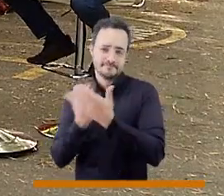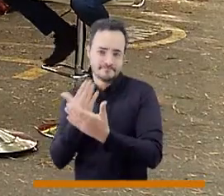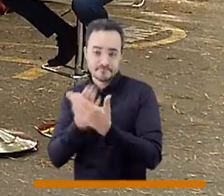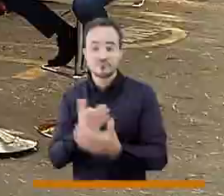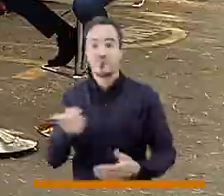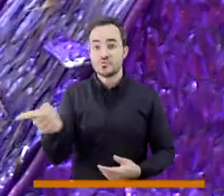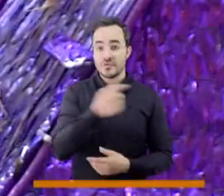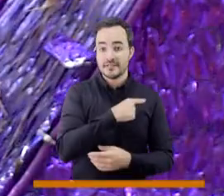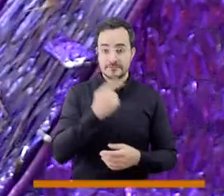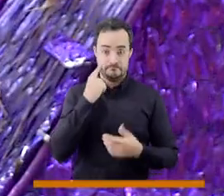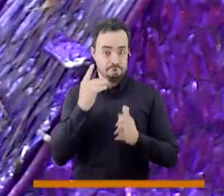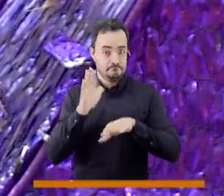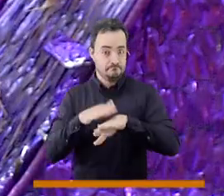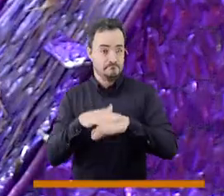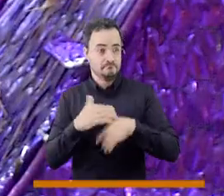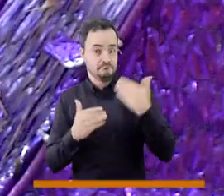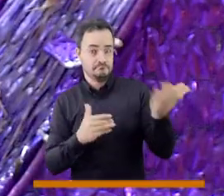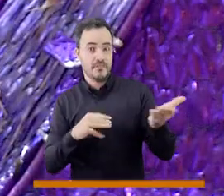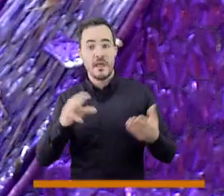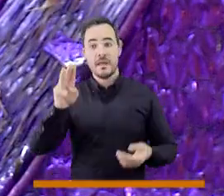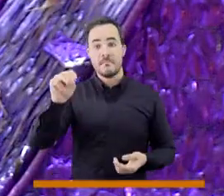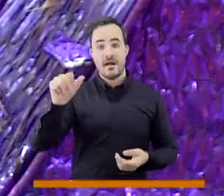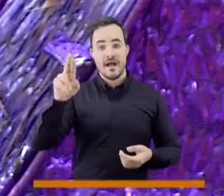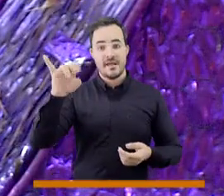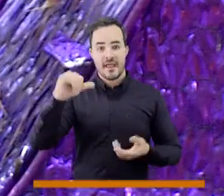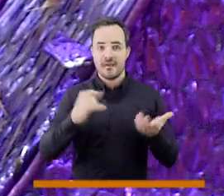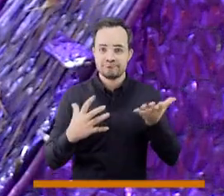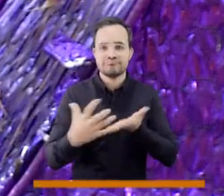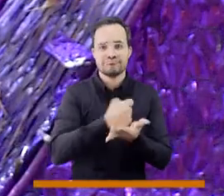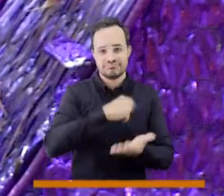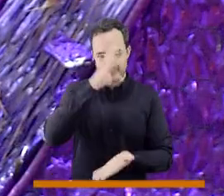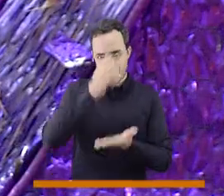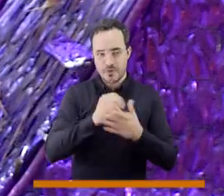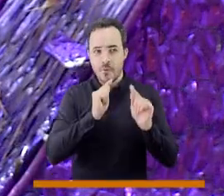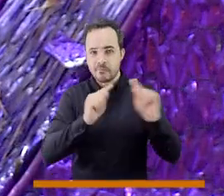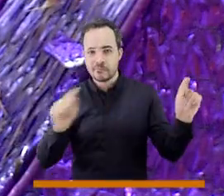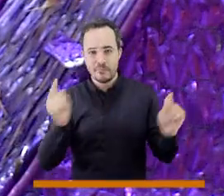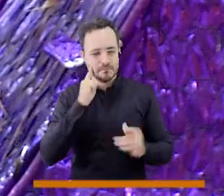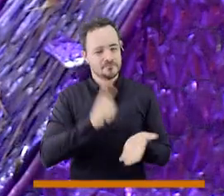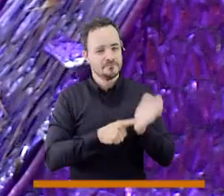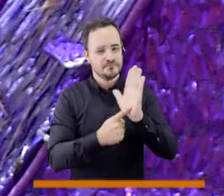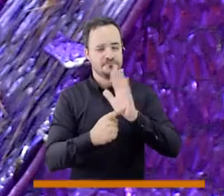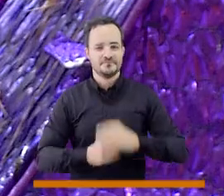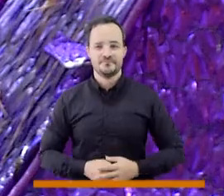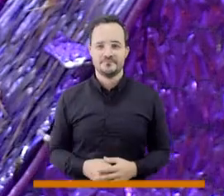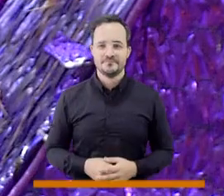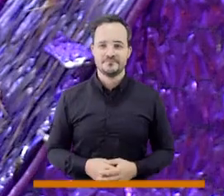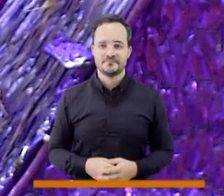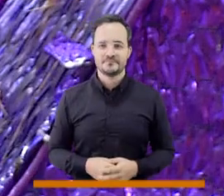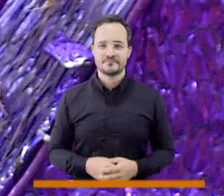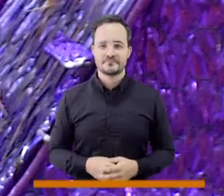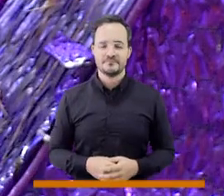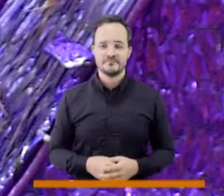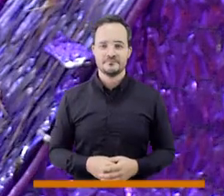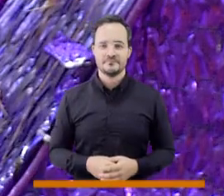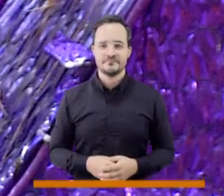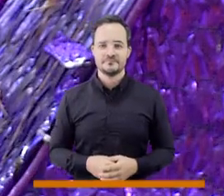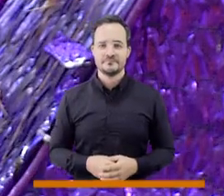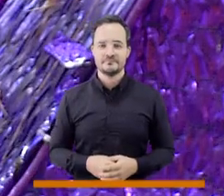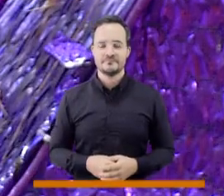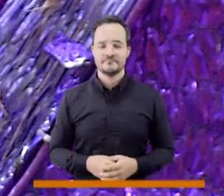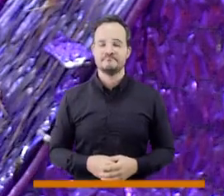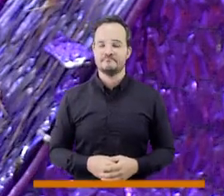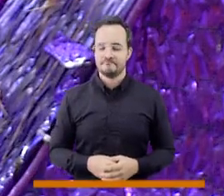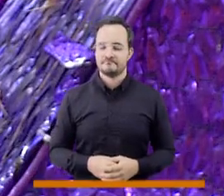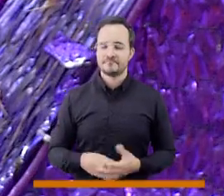sí. Pues, concejal, lo invito a usted y a nuestros televidentes que vayamos nuevamente con María Fernanda, que tiene más voces a esta hora, porque el consejo somos tú